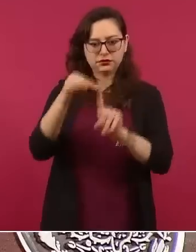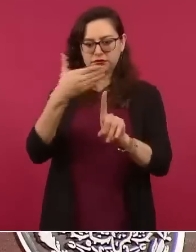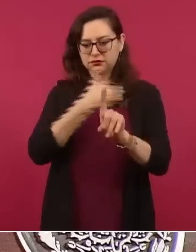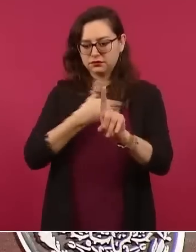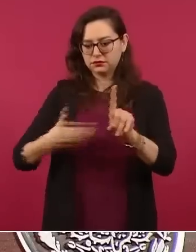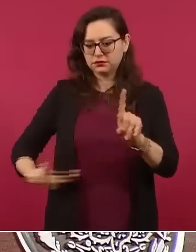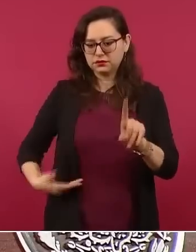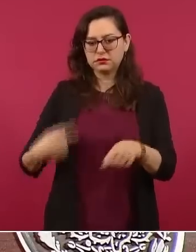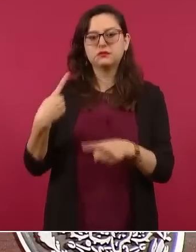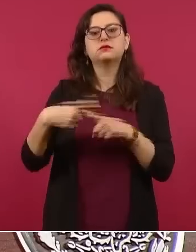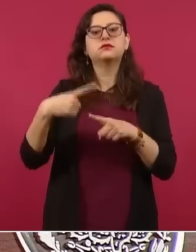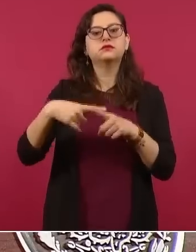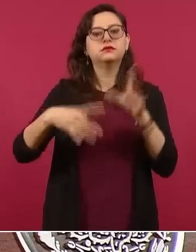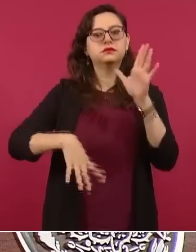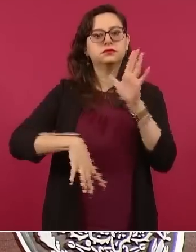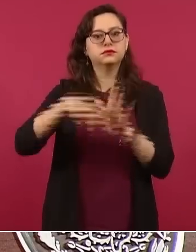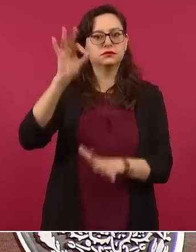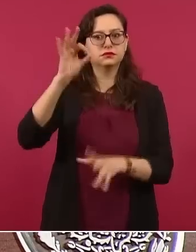los